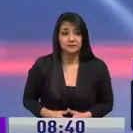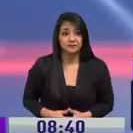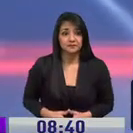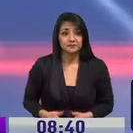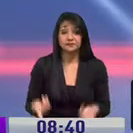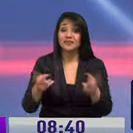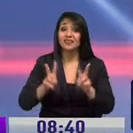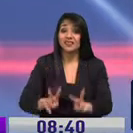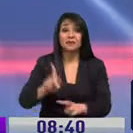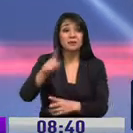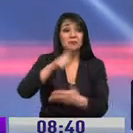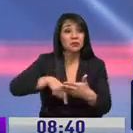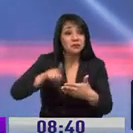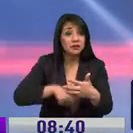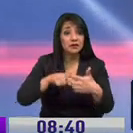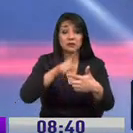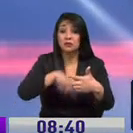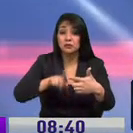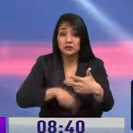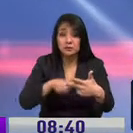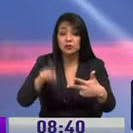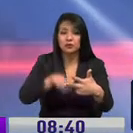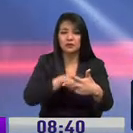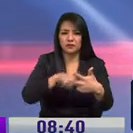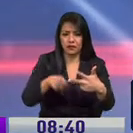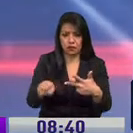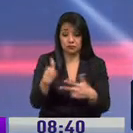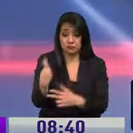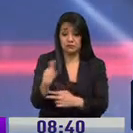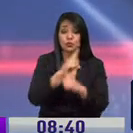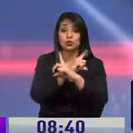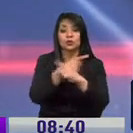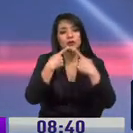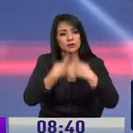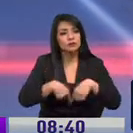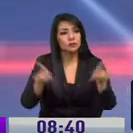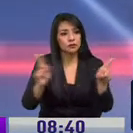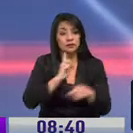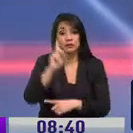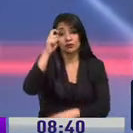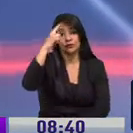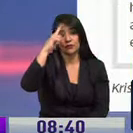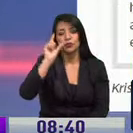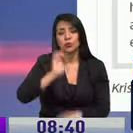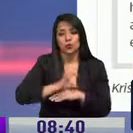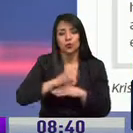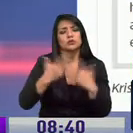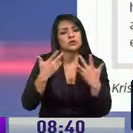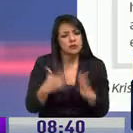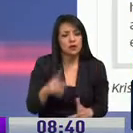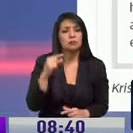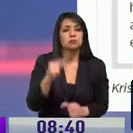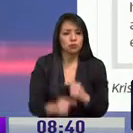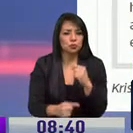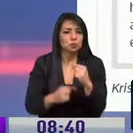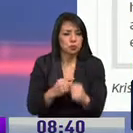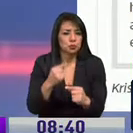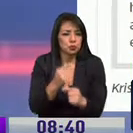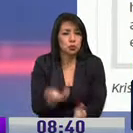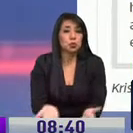las restricciones de Julian Assange, a través de una cuenta de Twitter se conoció que el gobierno ecuatoriano habría